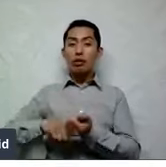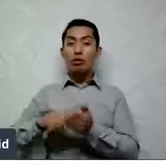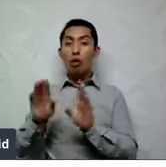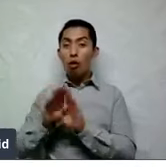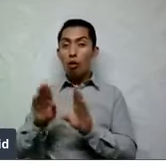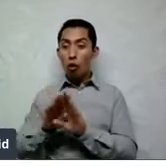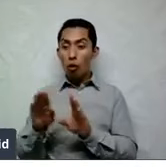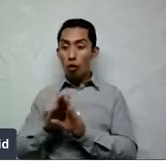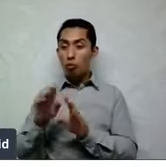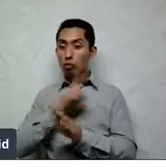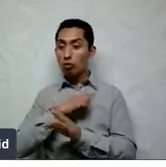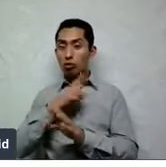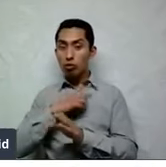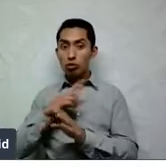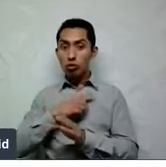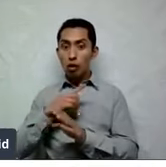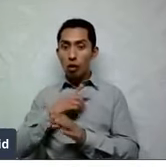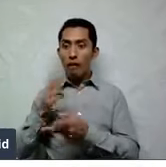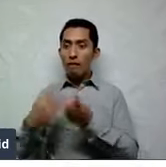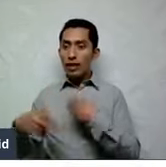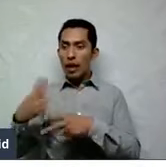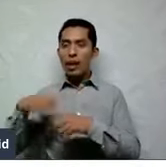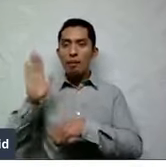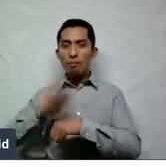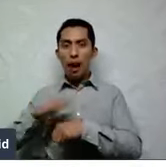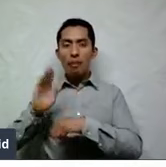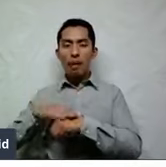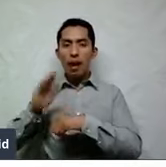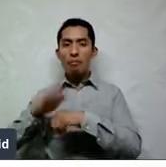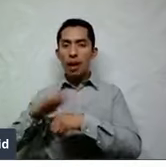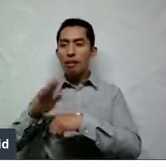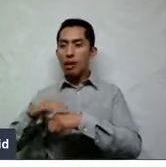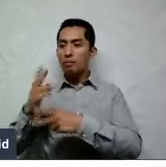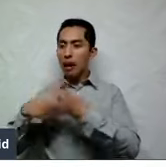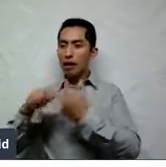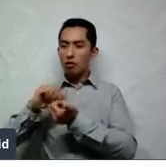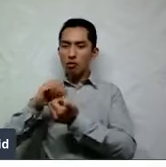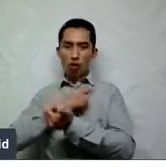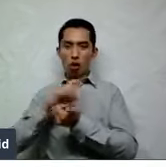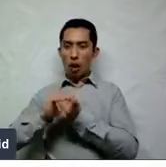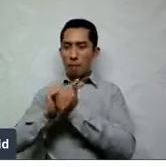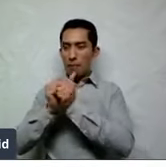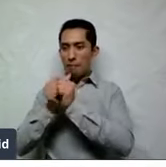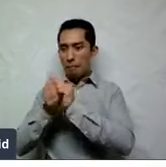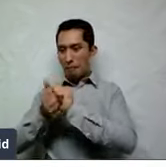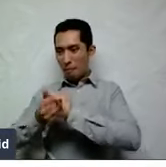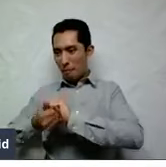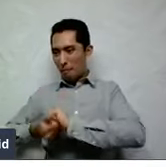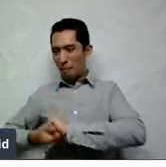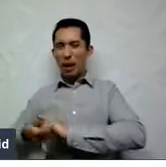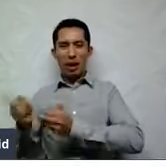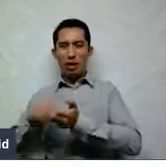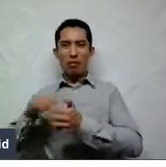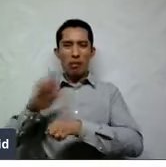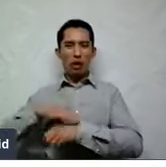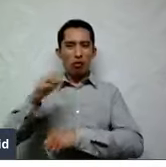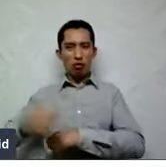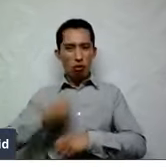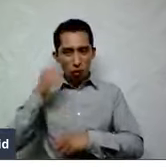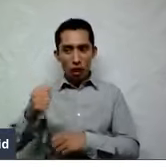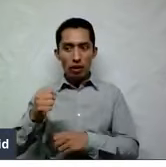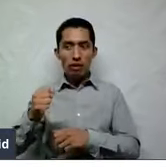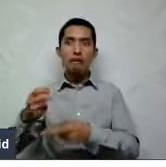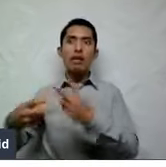empezando a nacer, entonces esos nos pueden estar afectando a finales del año, principios del siguiente. Por eso se